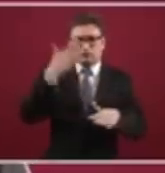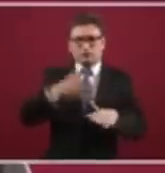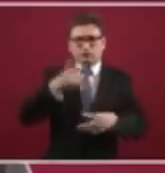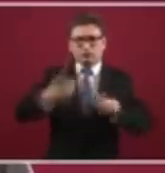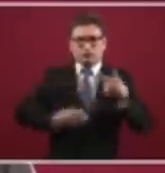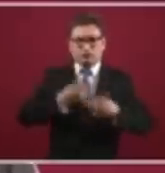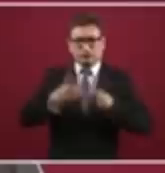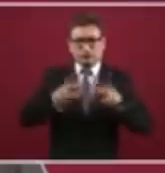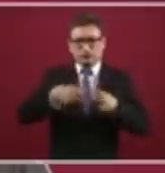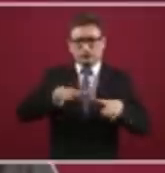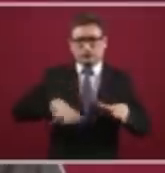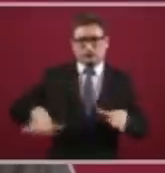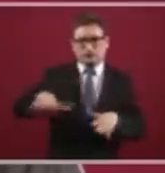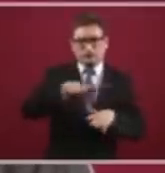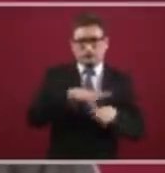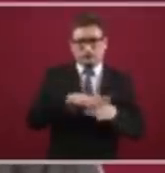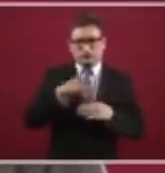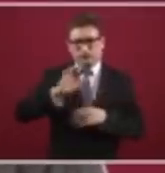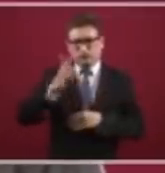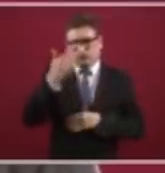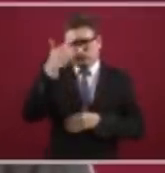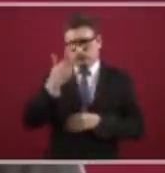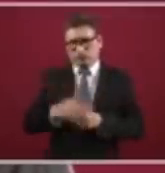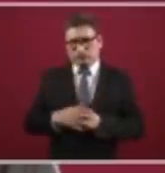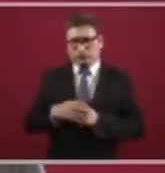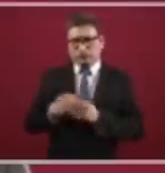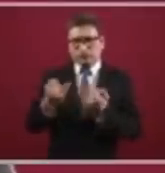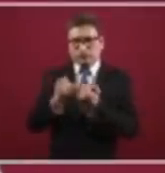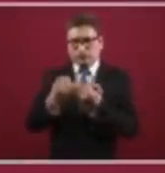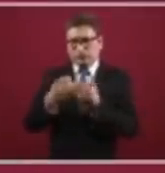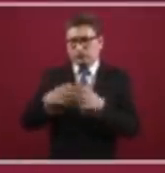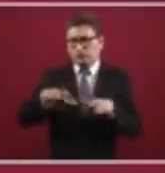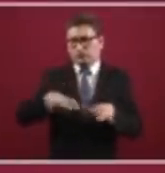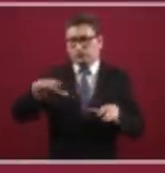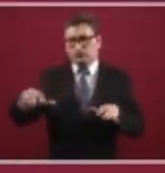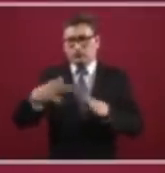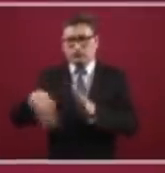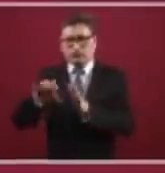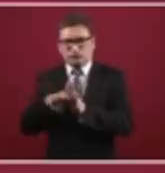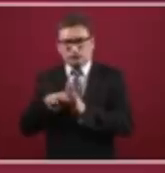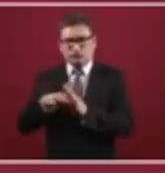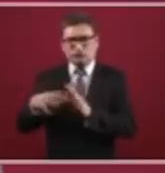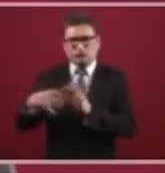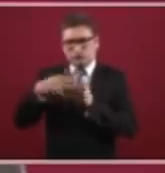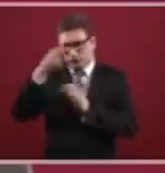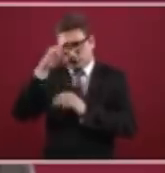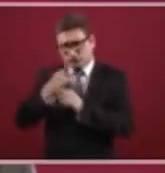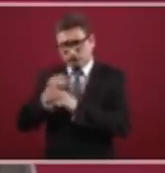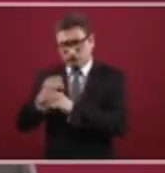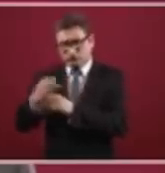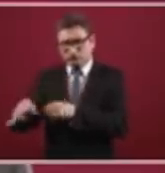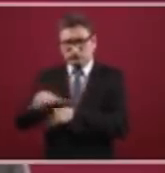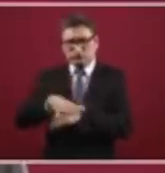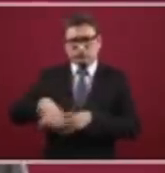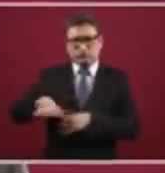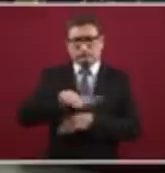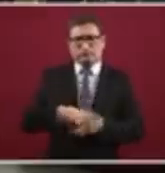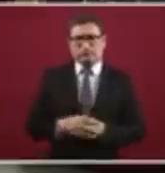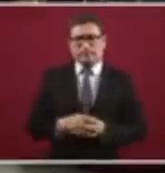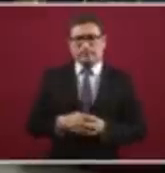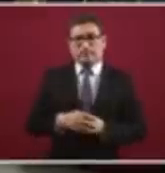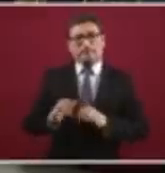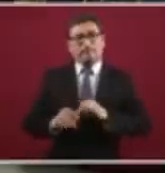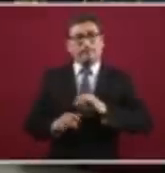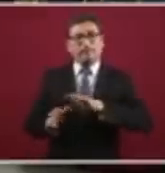a la instalación del centro de función de inteligencia de información en esta zona y otras dos reuniones que han sido